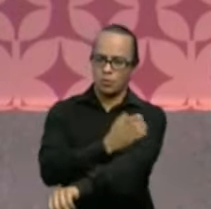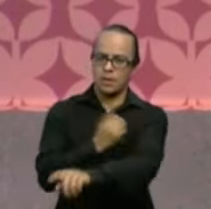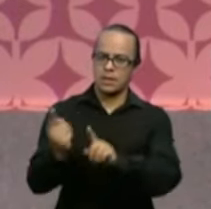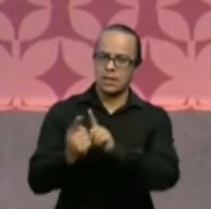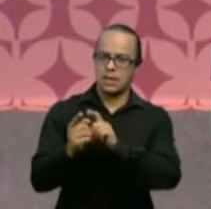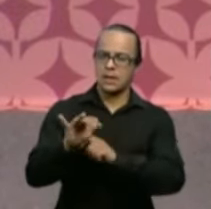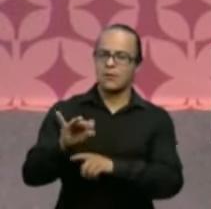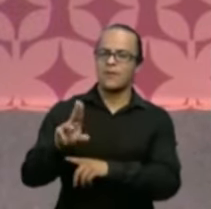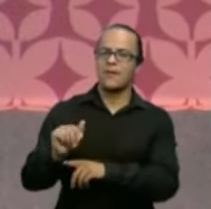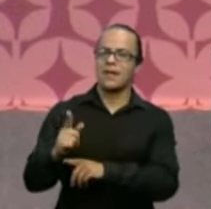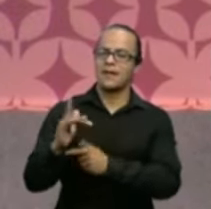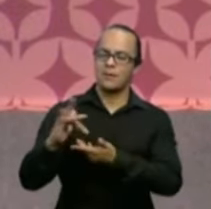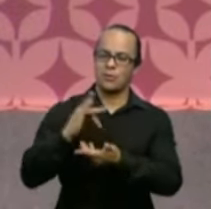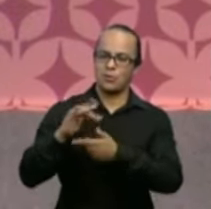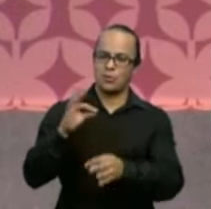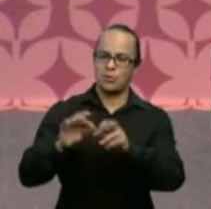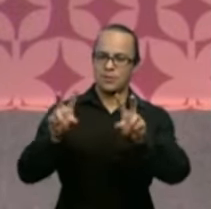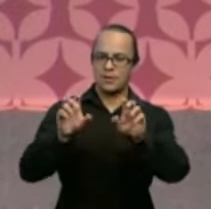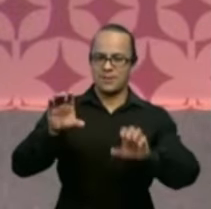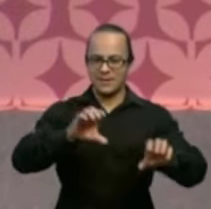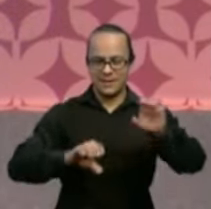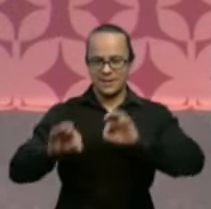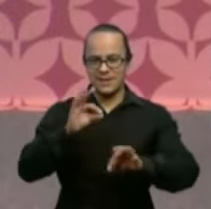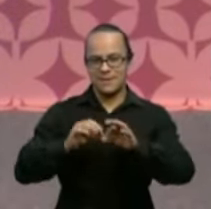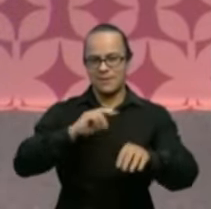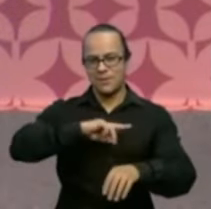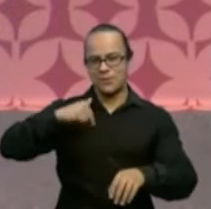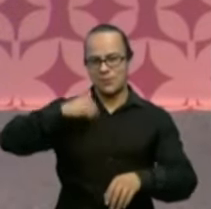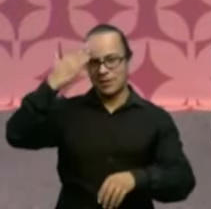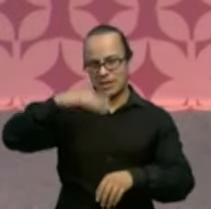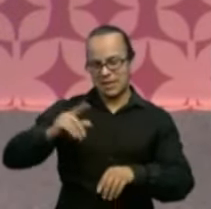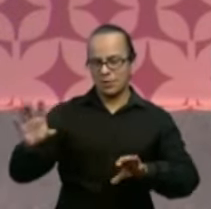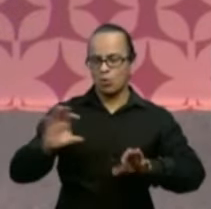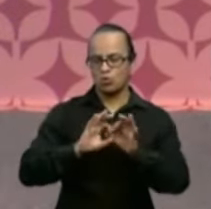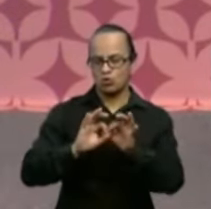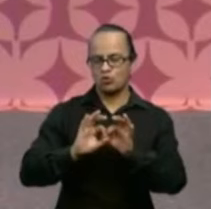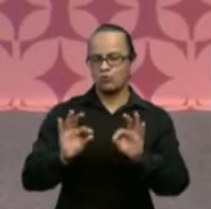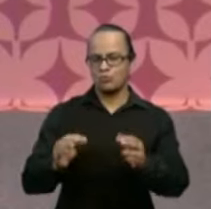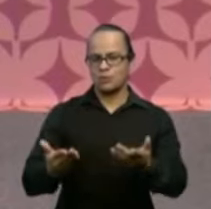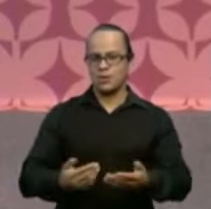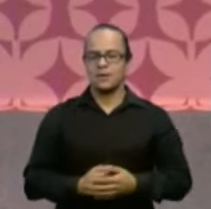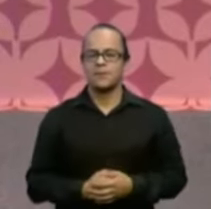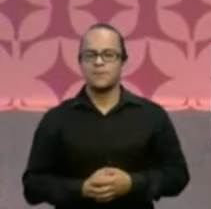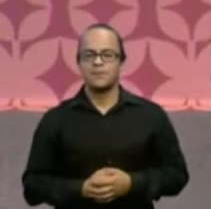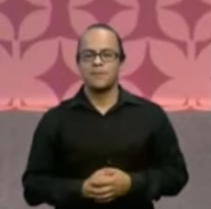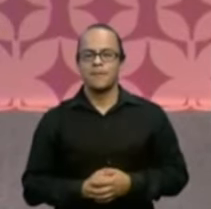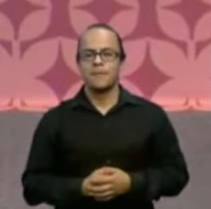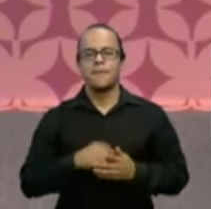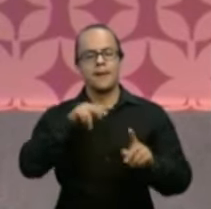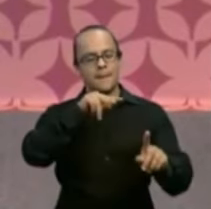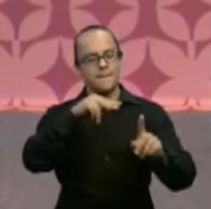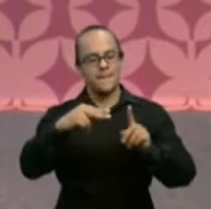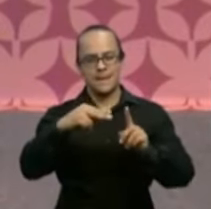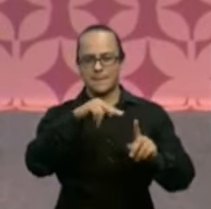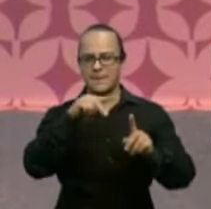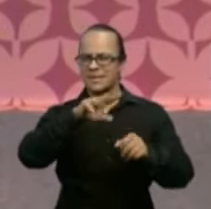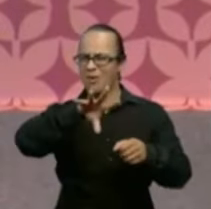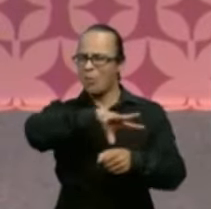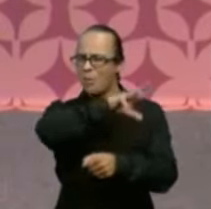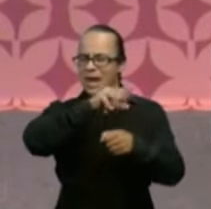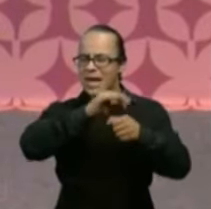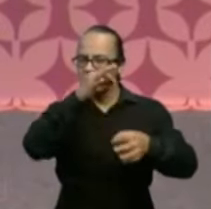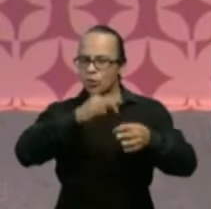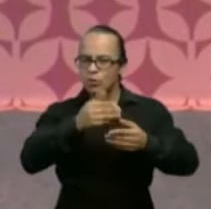ayudar en la cuestión científica, y sé que lo vamos a lograr. Desde una visión integral, vamos a promover